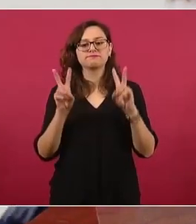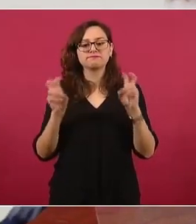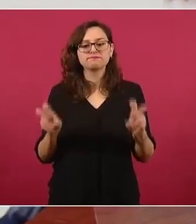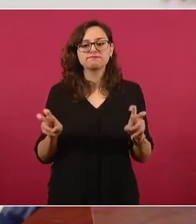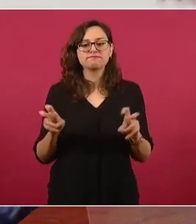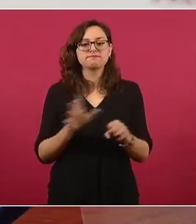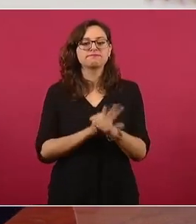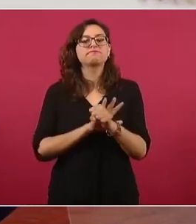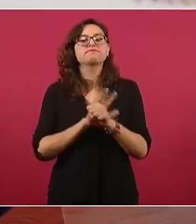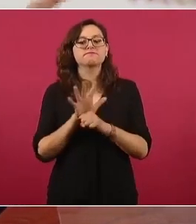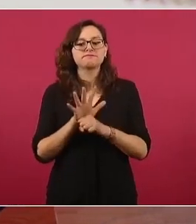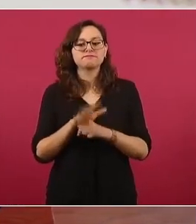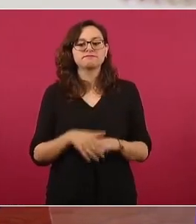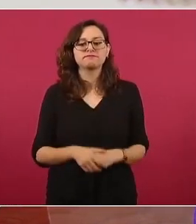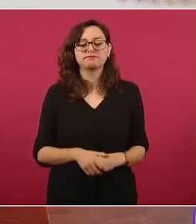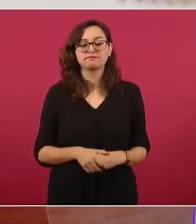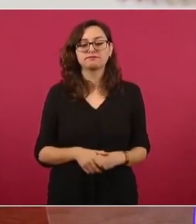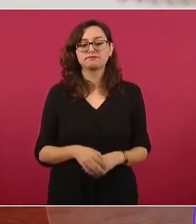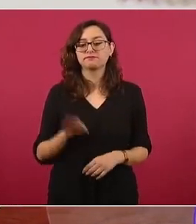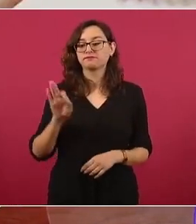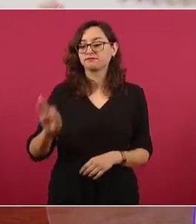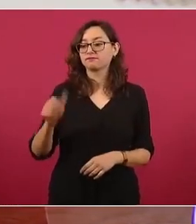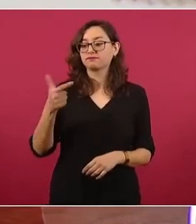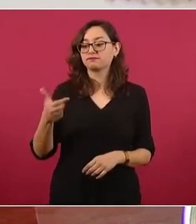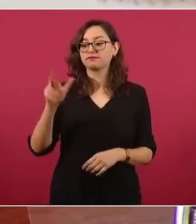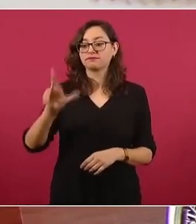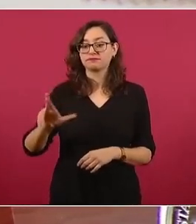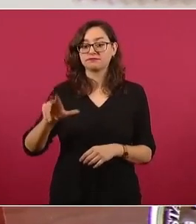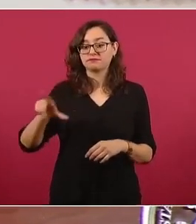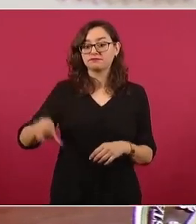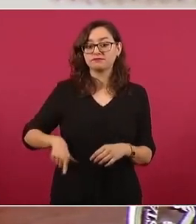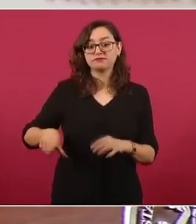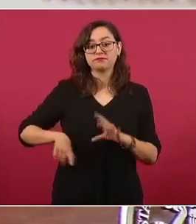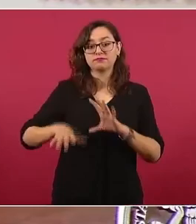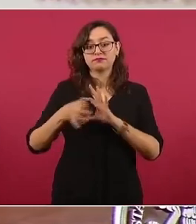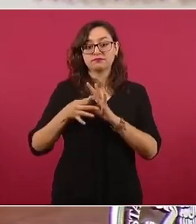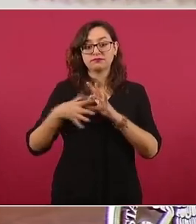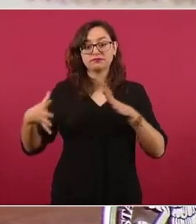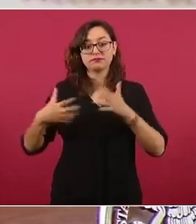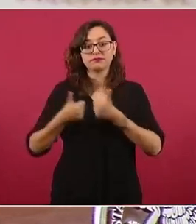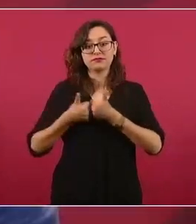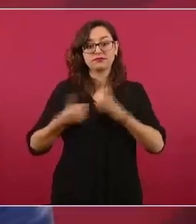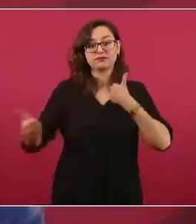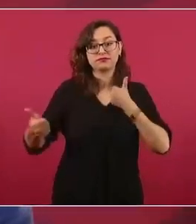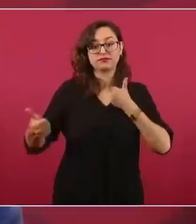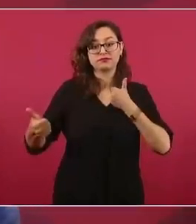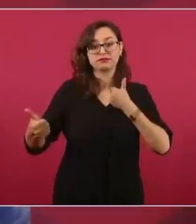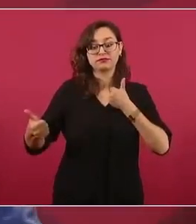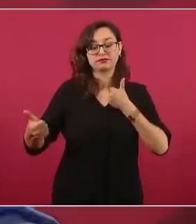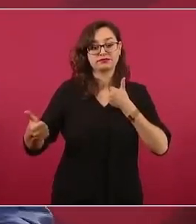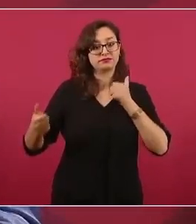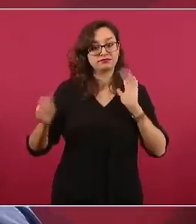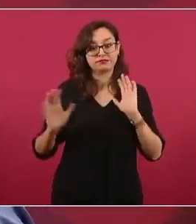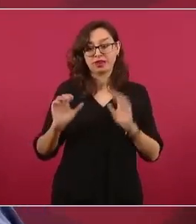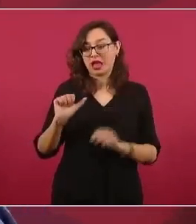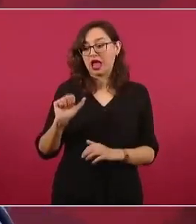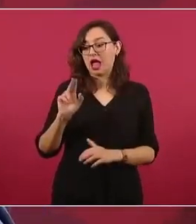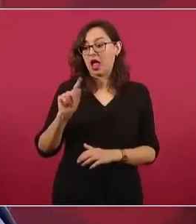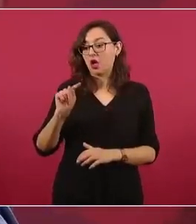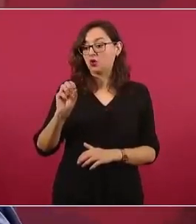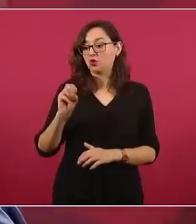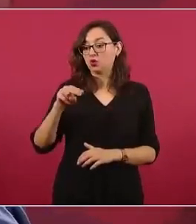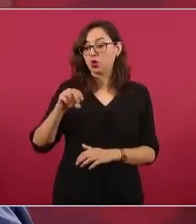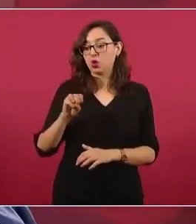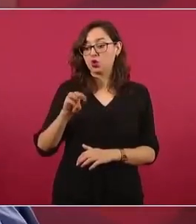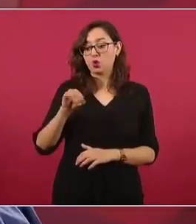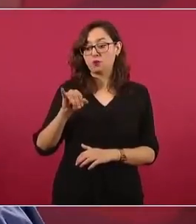diseño de autonomía de la fiscalía es el equivalente a todos